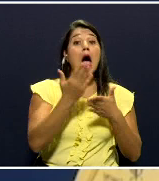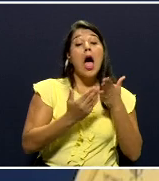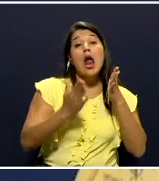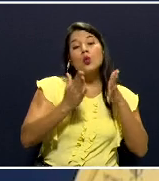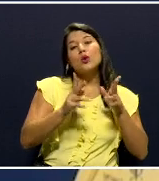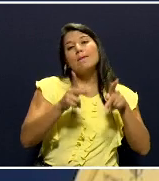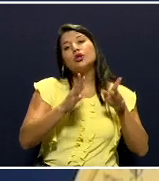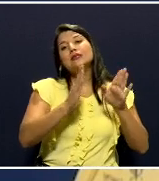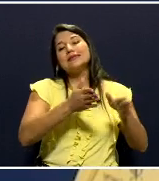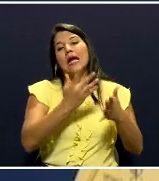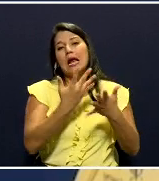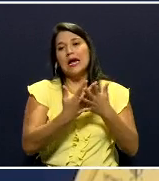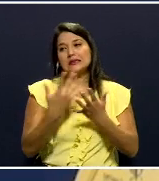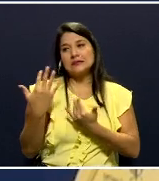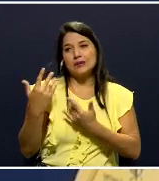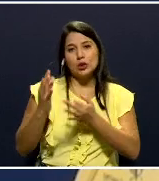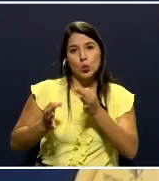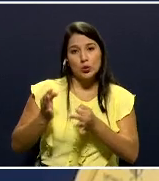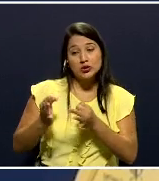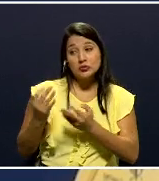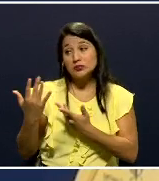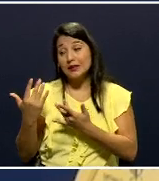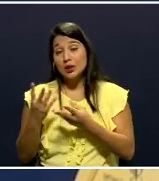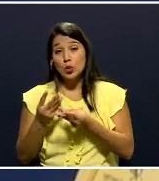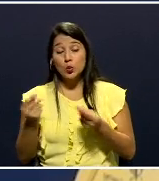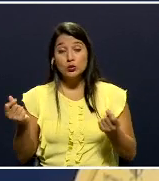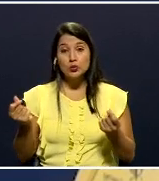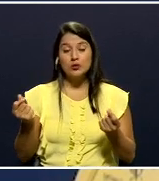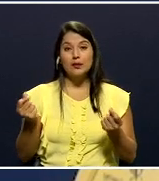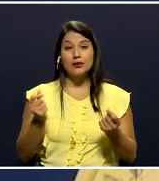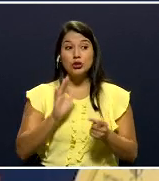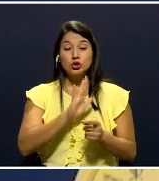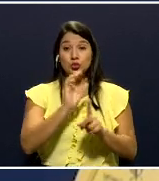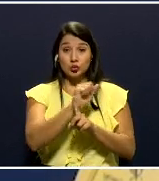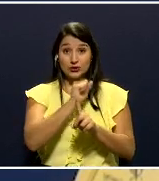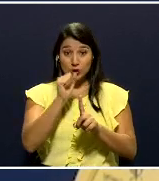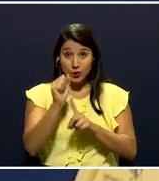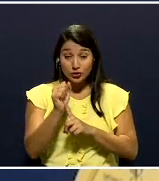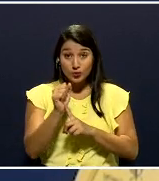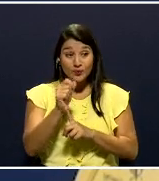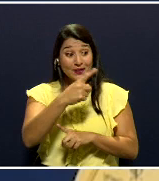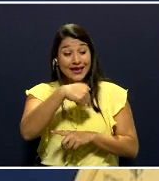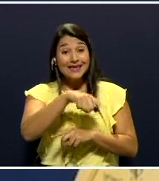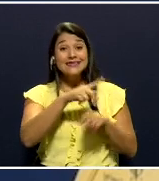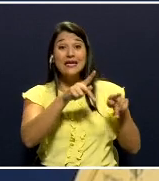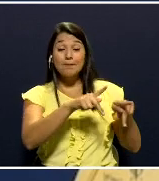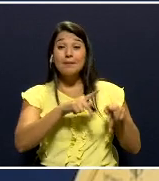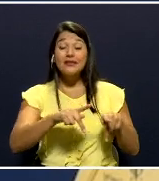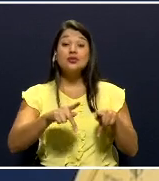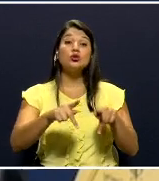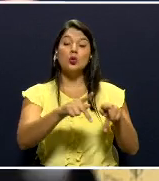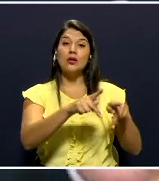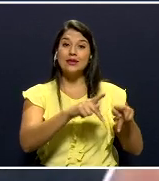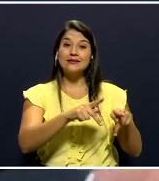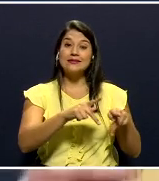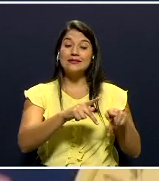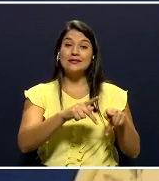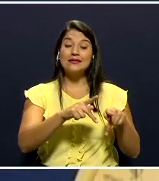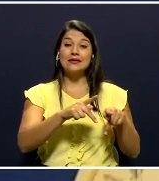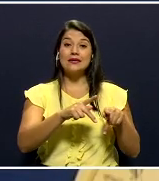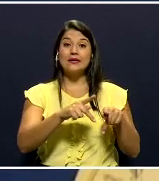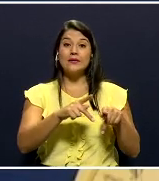en flagrancias y que están prontas a que se resuelva su situación jurídica. Todas ellas en las próximas horas, en principio,